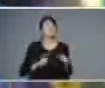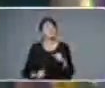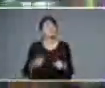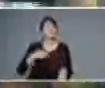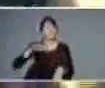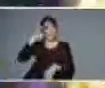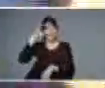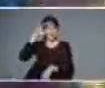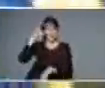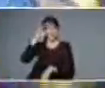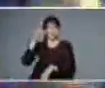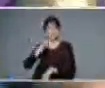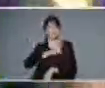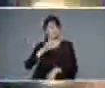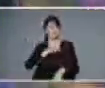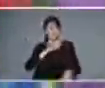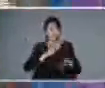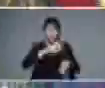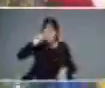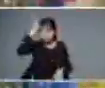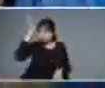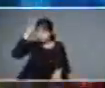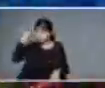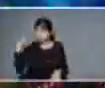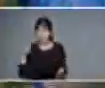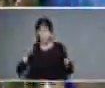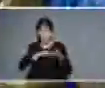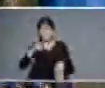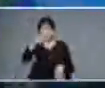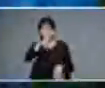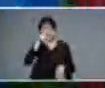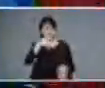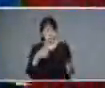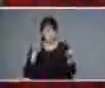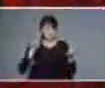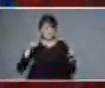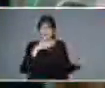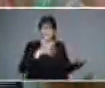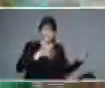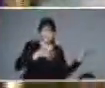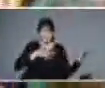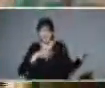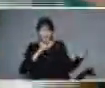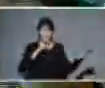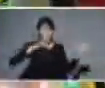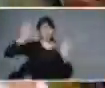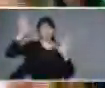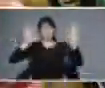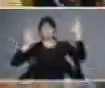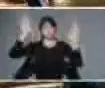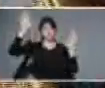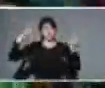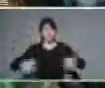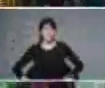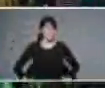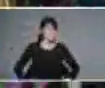escucha ti el ritmo de troyano es nuevo para ti te enseñar a bailarlo levanta las manos Moviendo